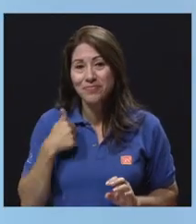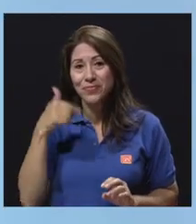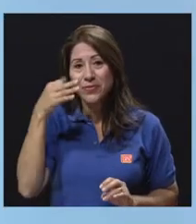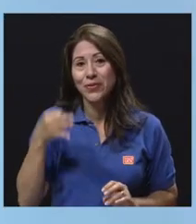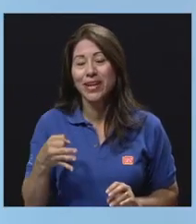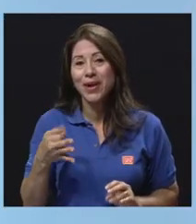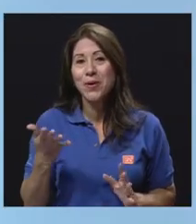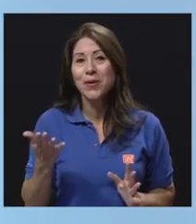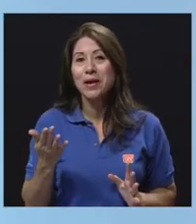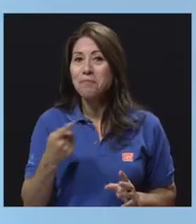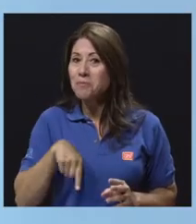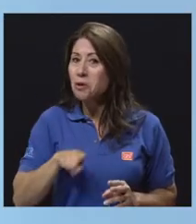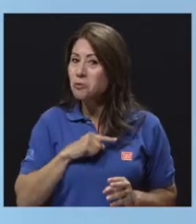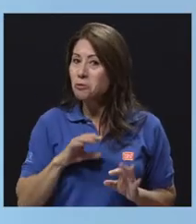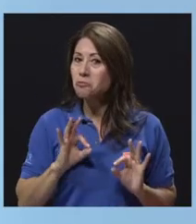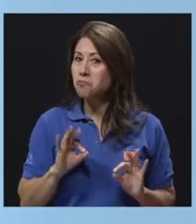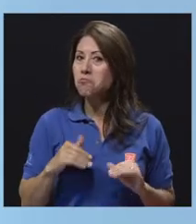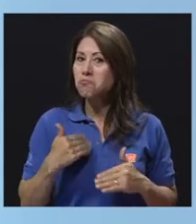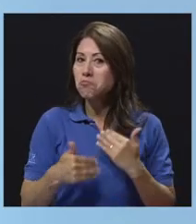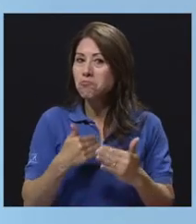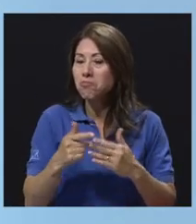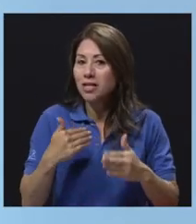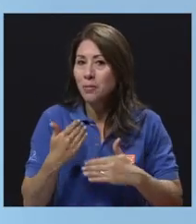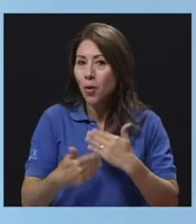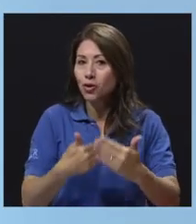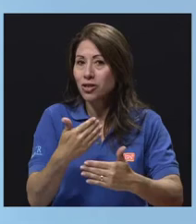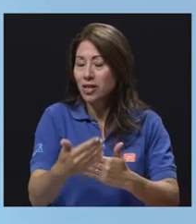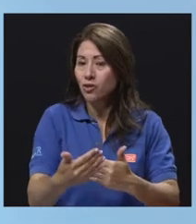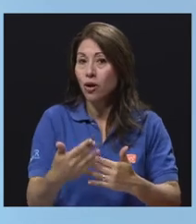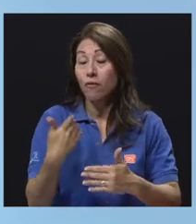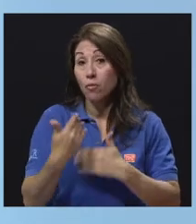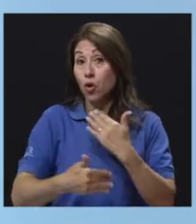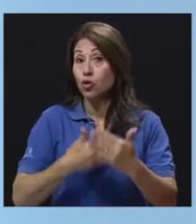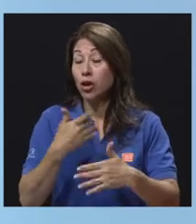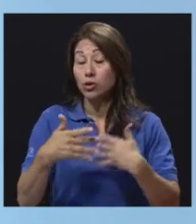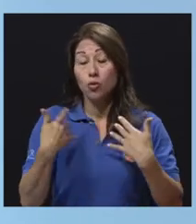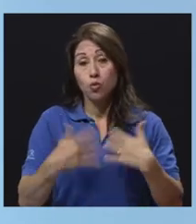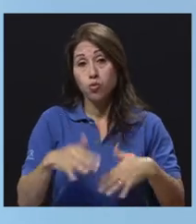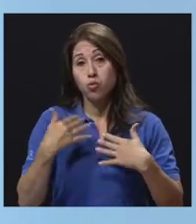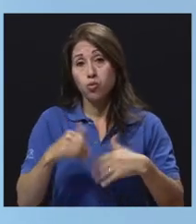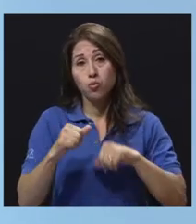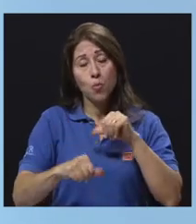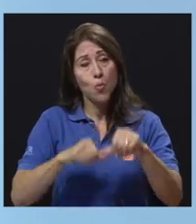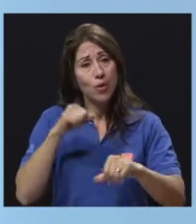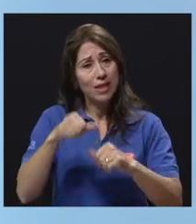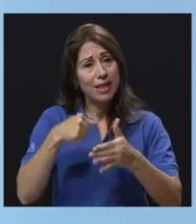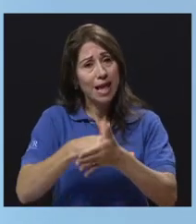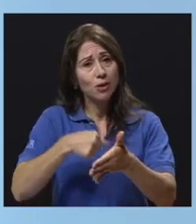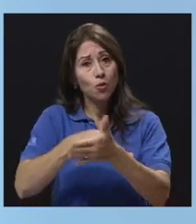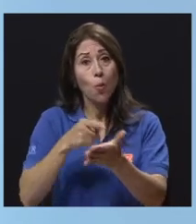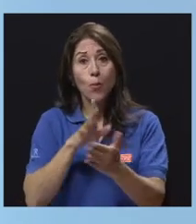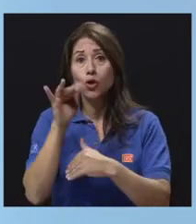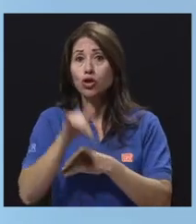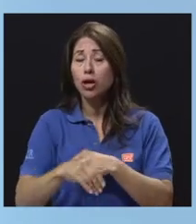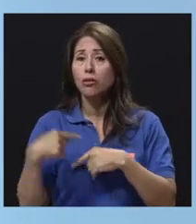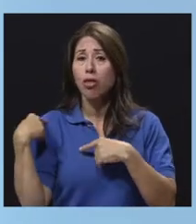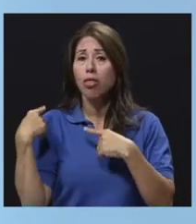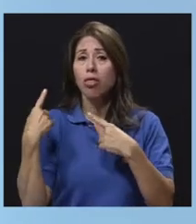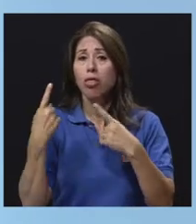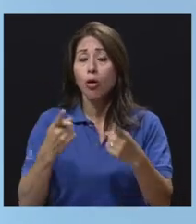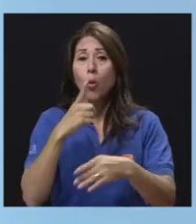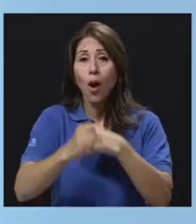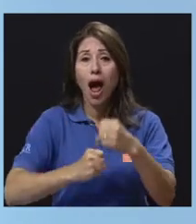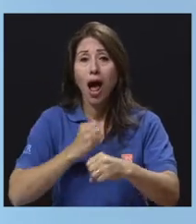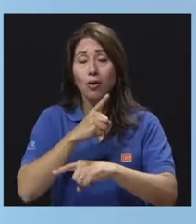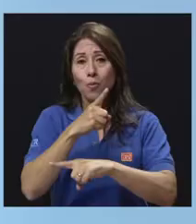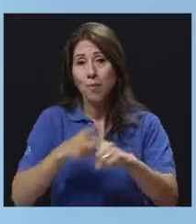que sobrevivimos bien a este proceso, ¿verdad? Que fue un proceso muy intenso para un proyecto de largo, fue año y medio,